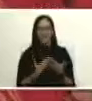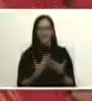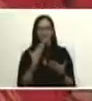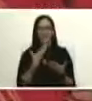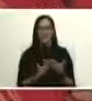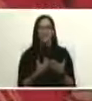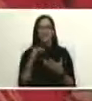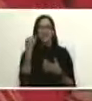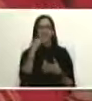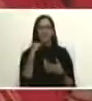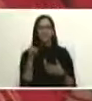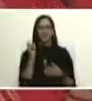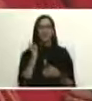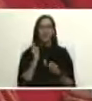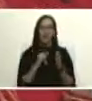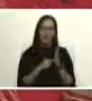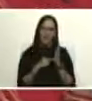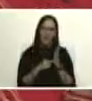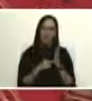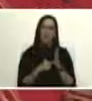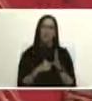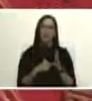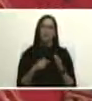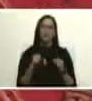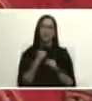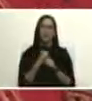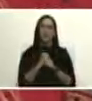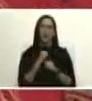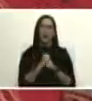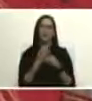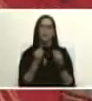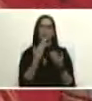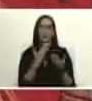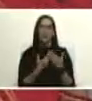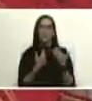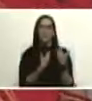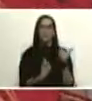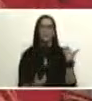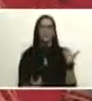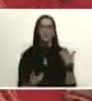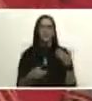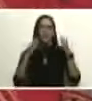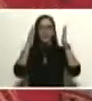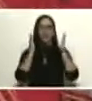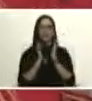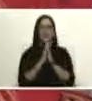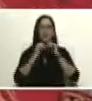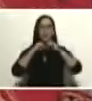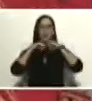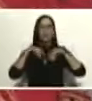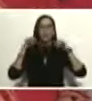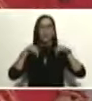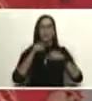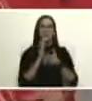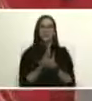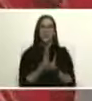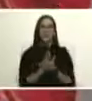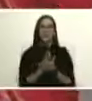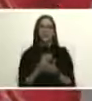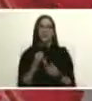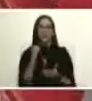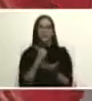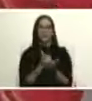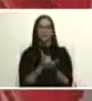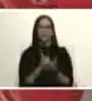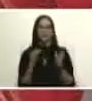El Zulia le debe esta gran obra. Muchas gracias, presidente. La Chinita lo bendice hoy y siempre. Amén.